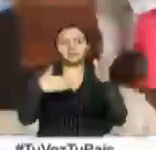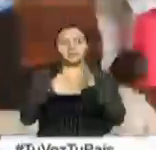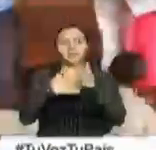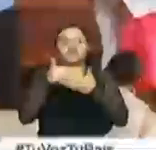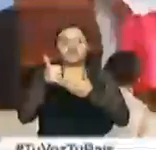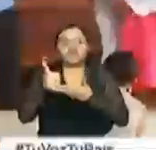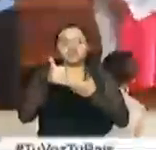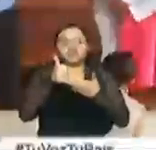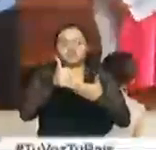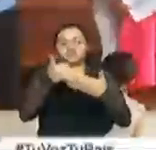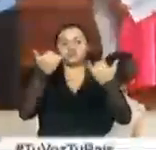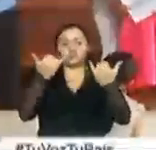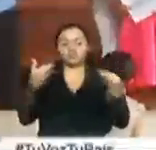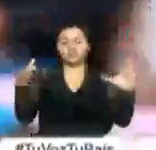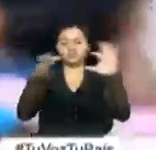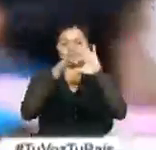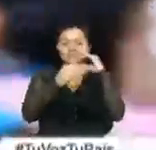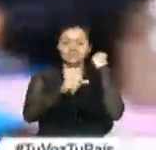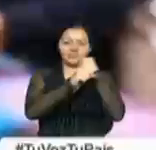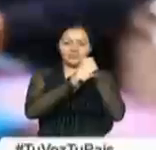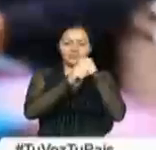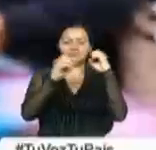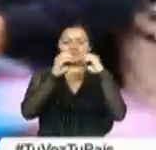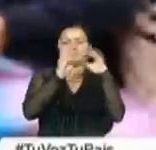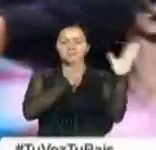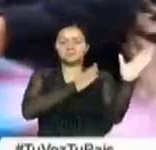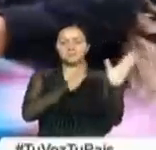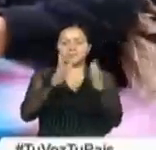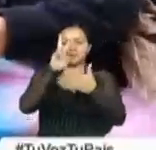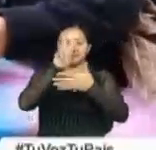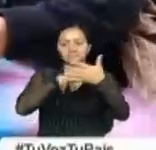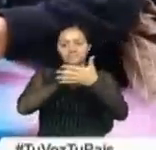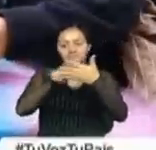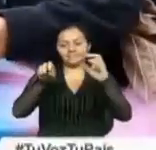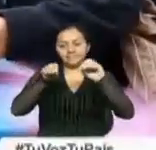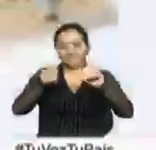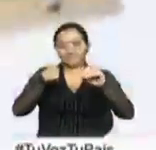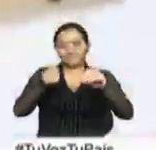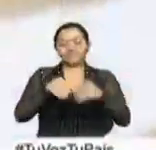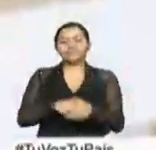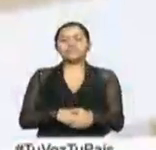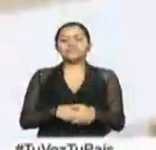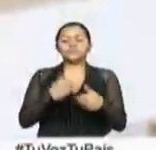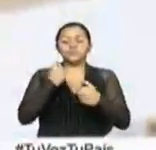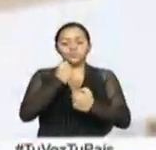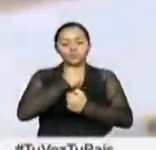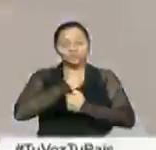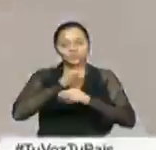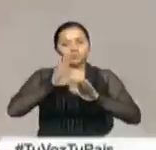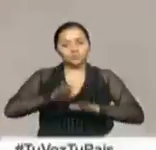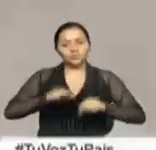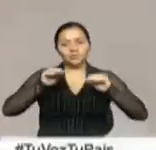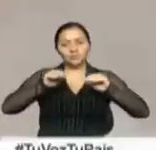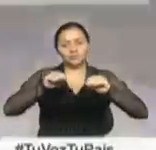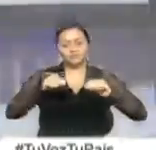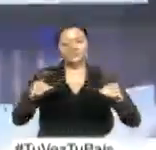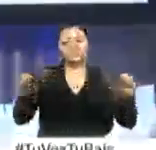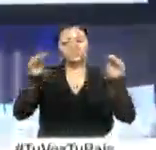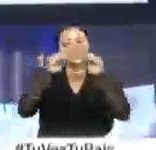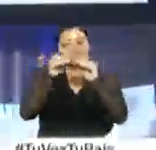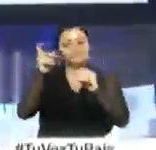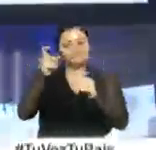beneficiados, que combinan trabajo con el programa de alfabetización. Somos educación y vamos por